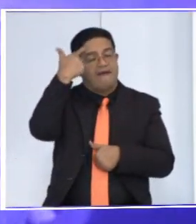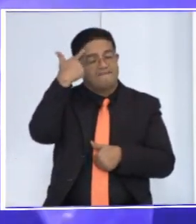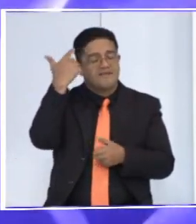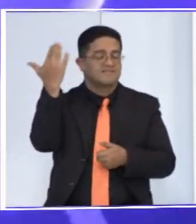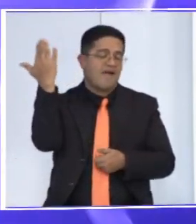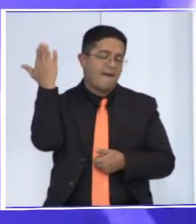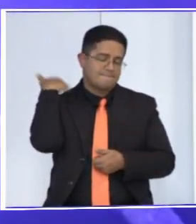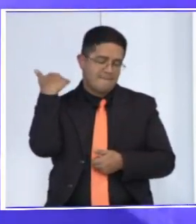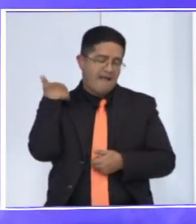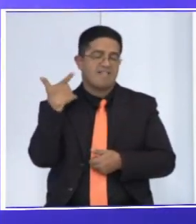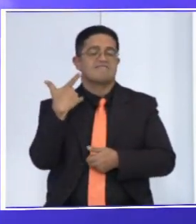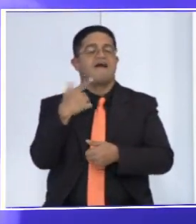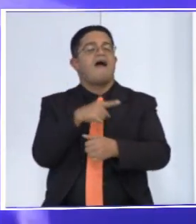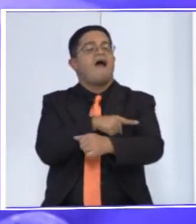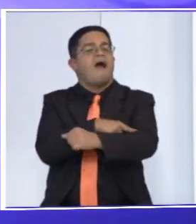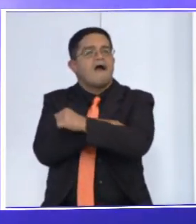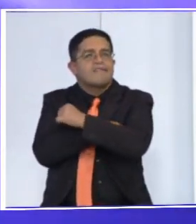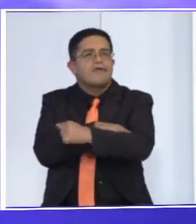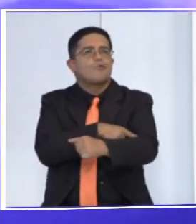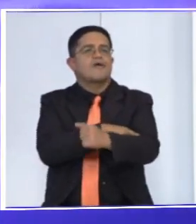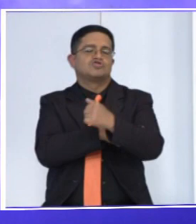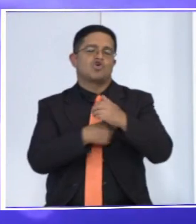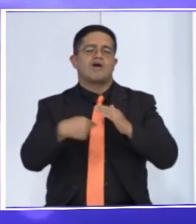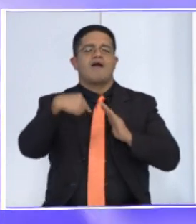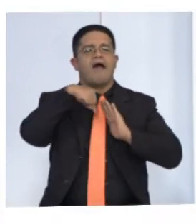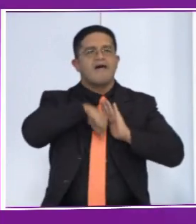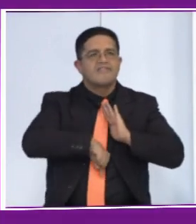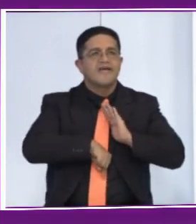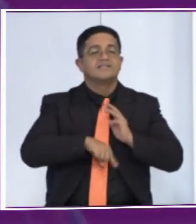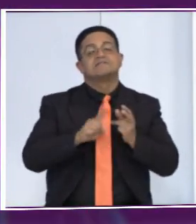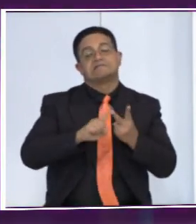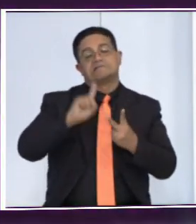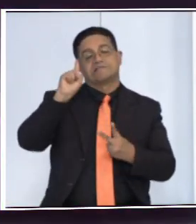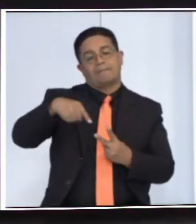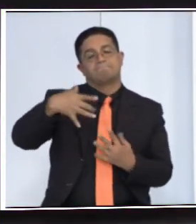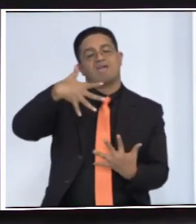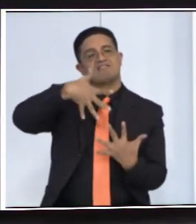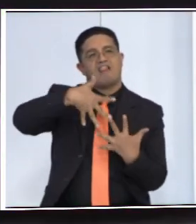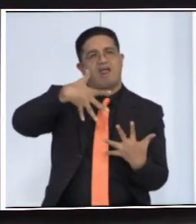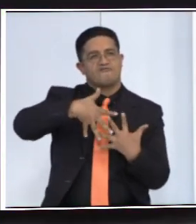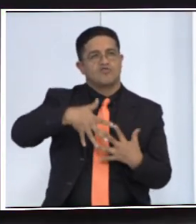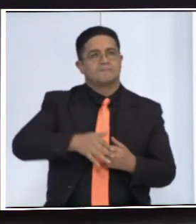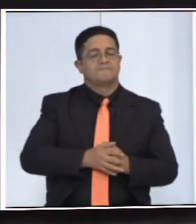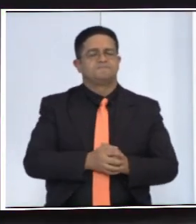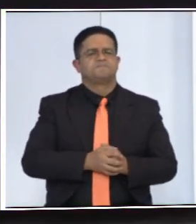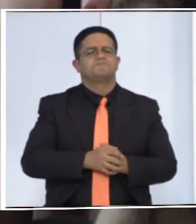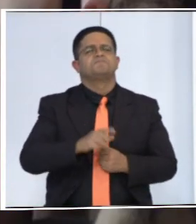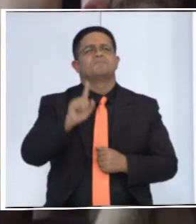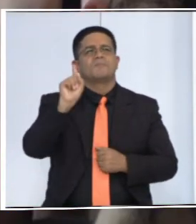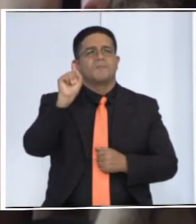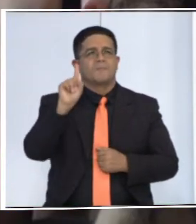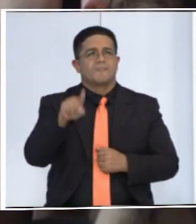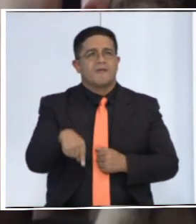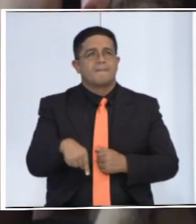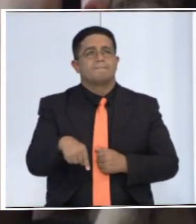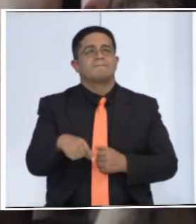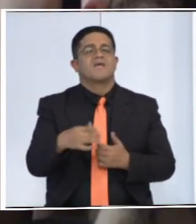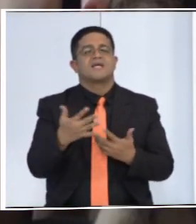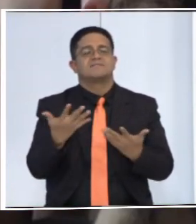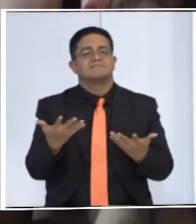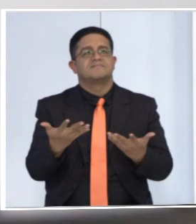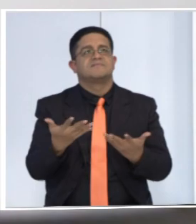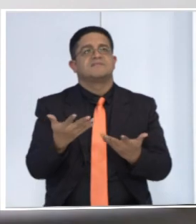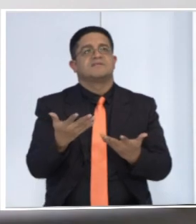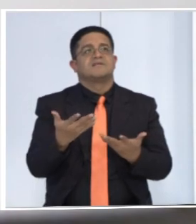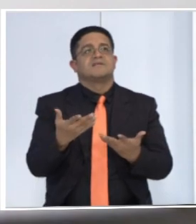articulaciones vísceras internas e incluso los nervios Asimismo incide en el aspecto emocional